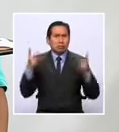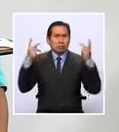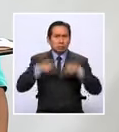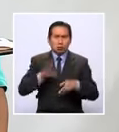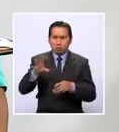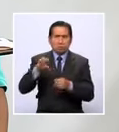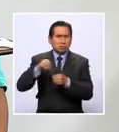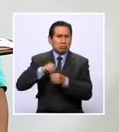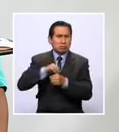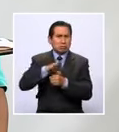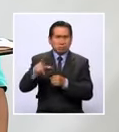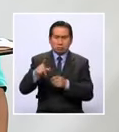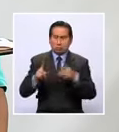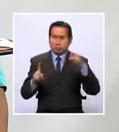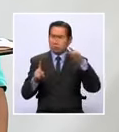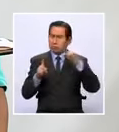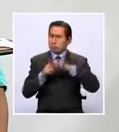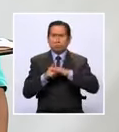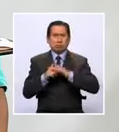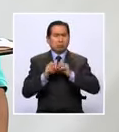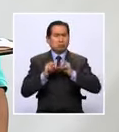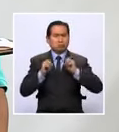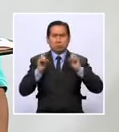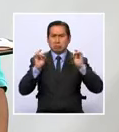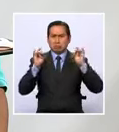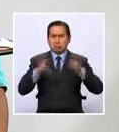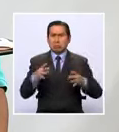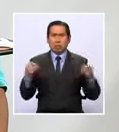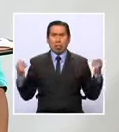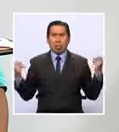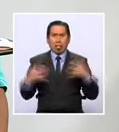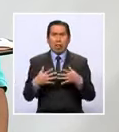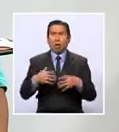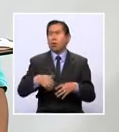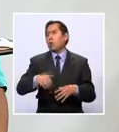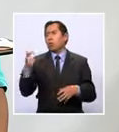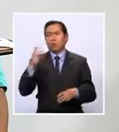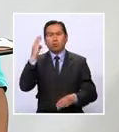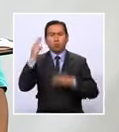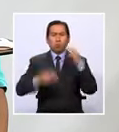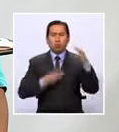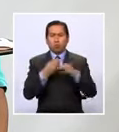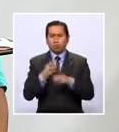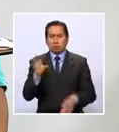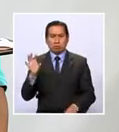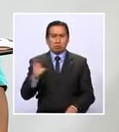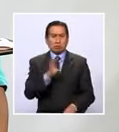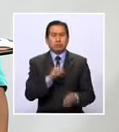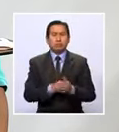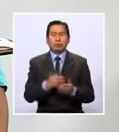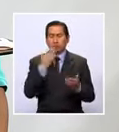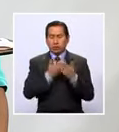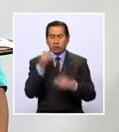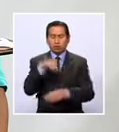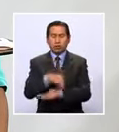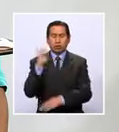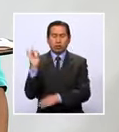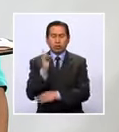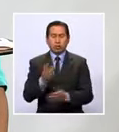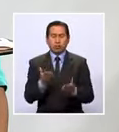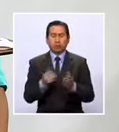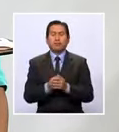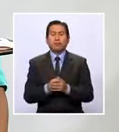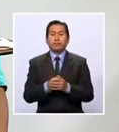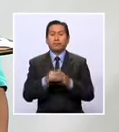tenido ya un impacto demasiado aterrador en otras latitudes del mundo muy buenas noches bolivia